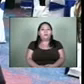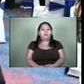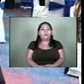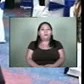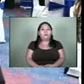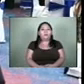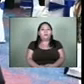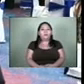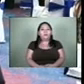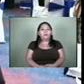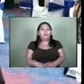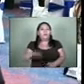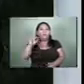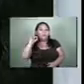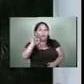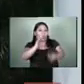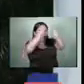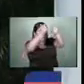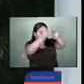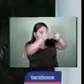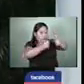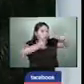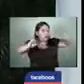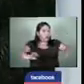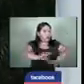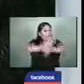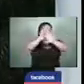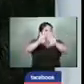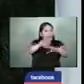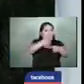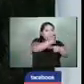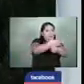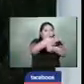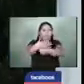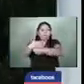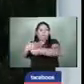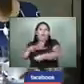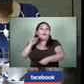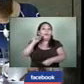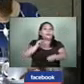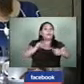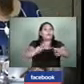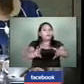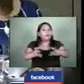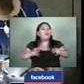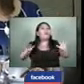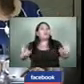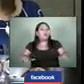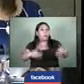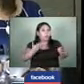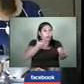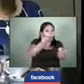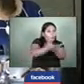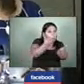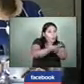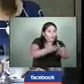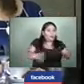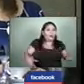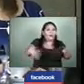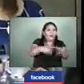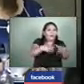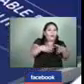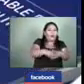Una mayor transparencia en el uso de los fondos de los partidos políticos es lo que se pretende con la propuesta presentada por Acción